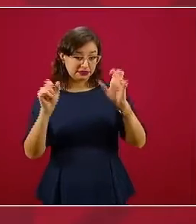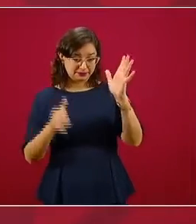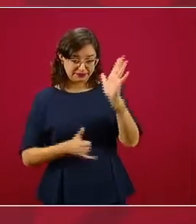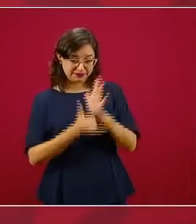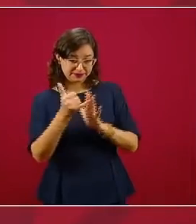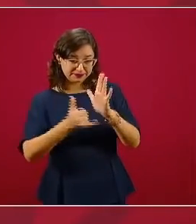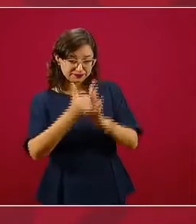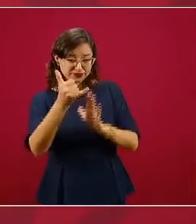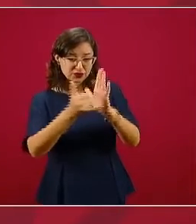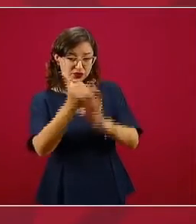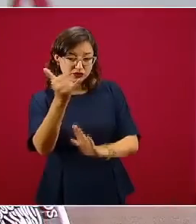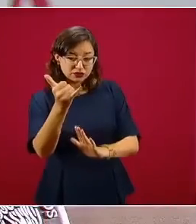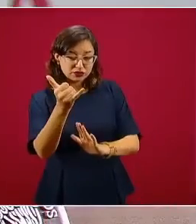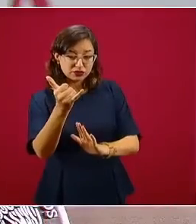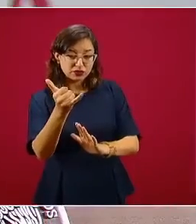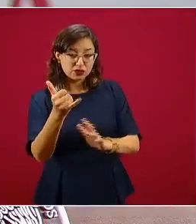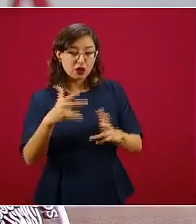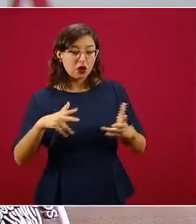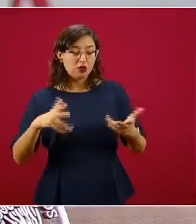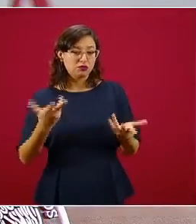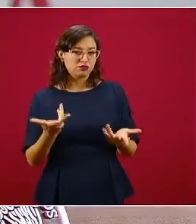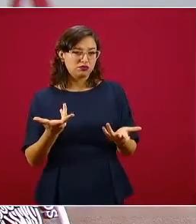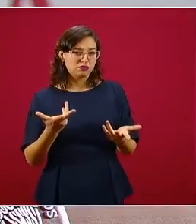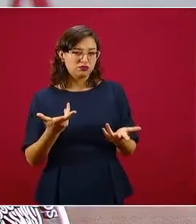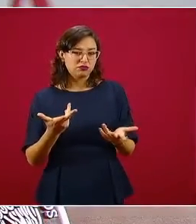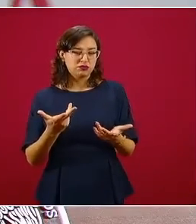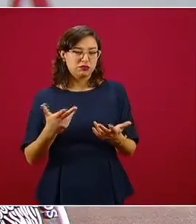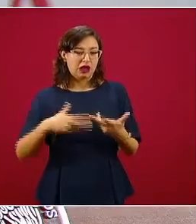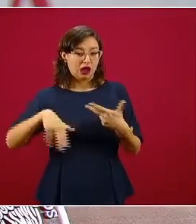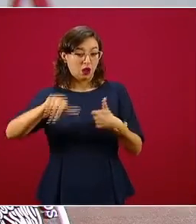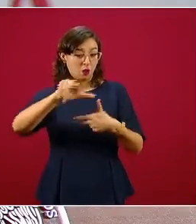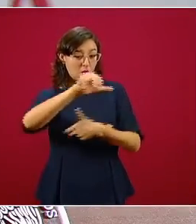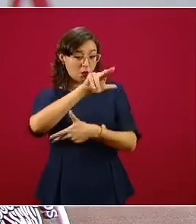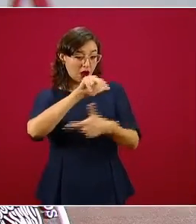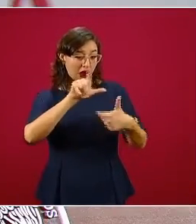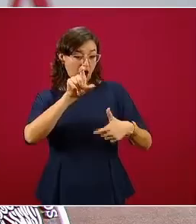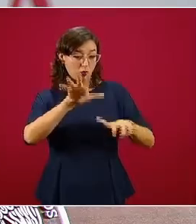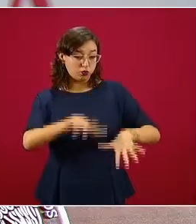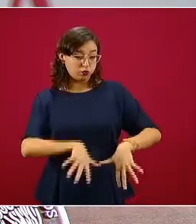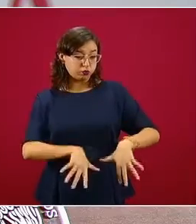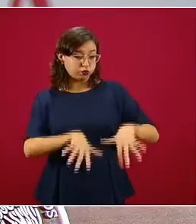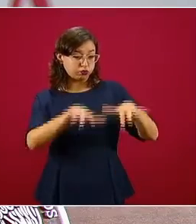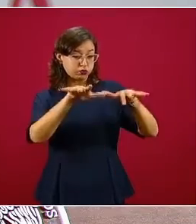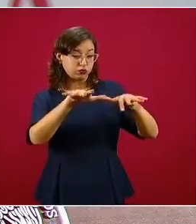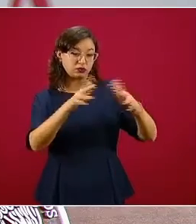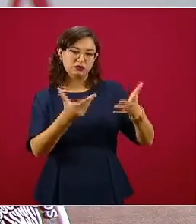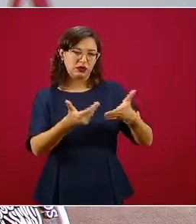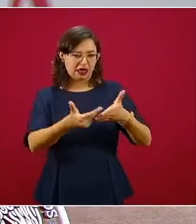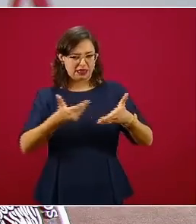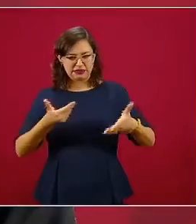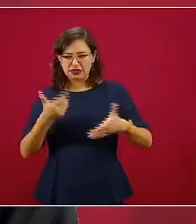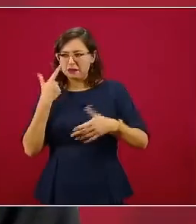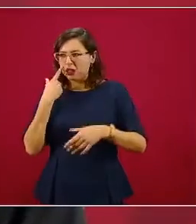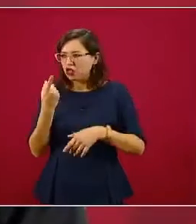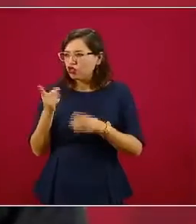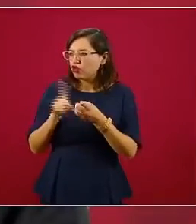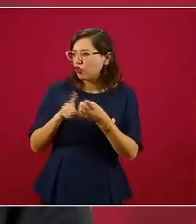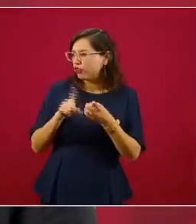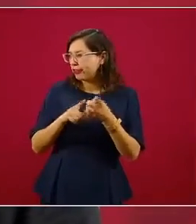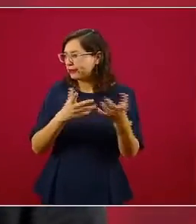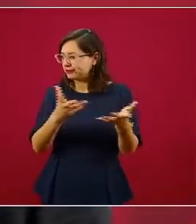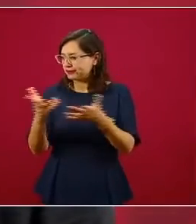antes de un huracán, de una inundación, no solo se protegen las vidas,